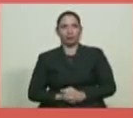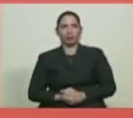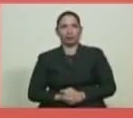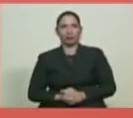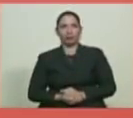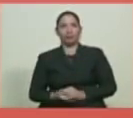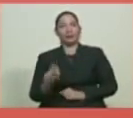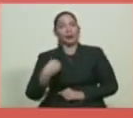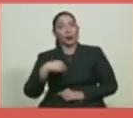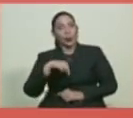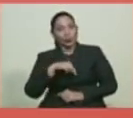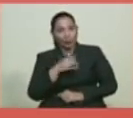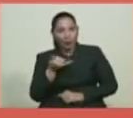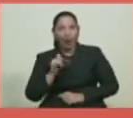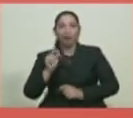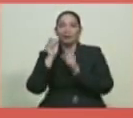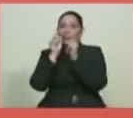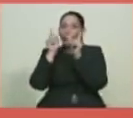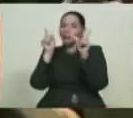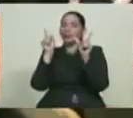Tenemos una sorpresita.